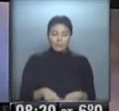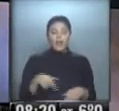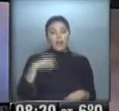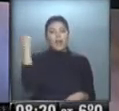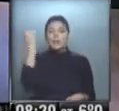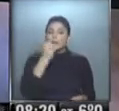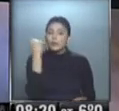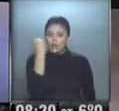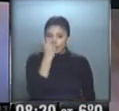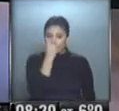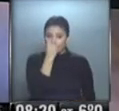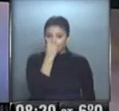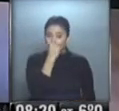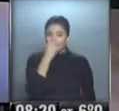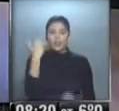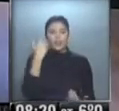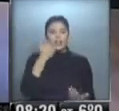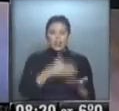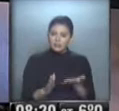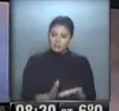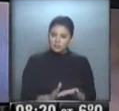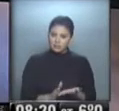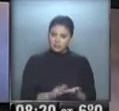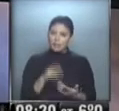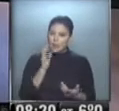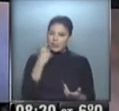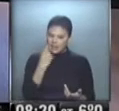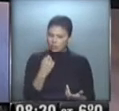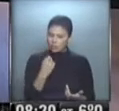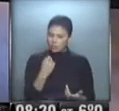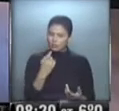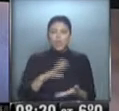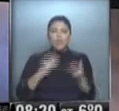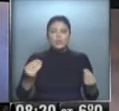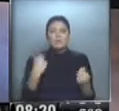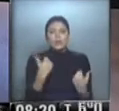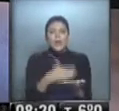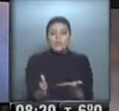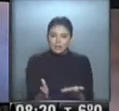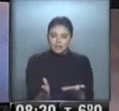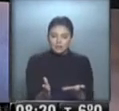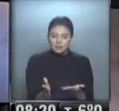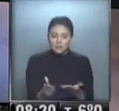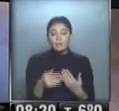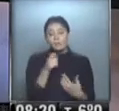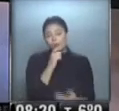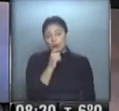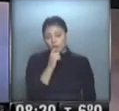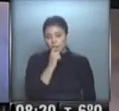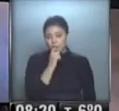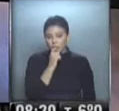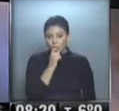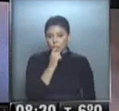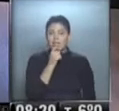lo importante de esto es poder prevenirlo no reconocerlo y prevenirlo y qué es lo que podemos hacer para prevenirlo en principio